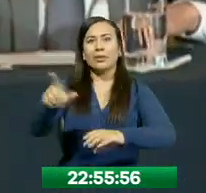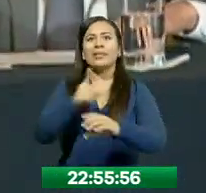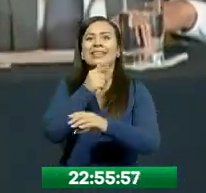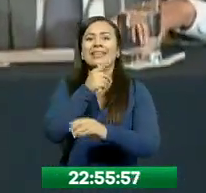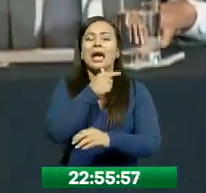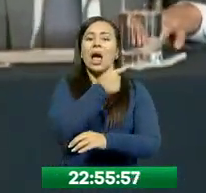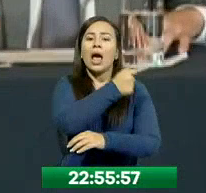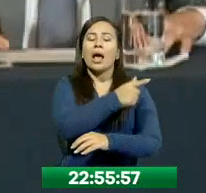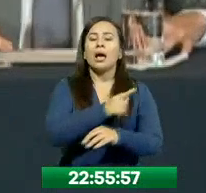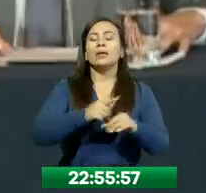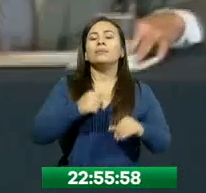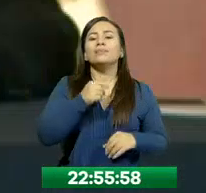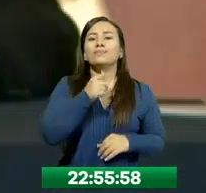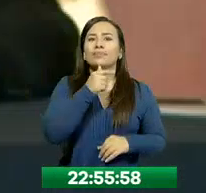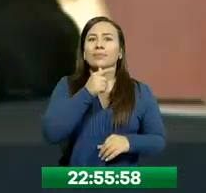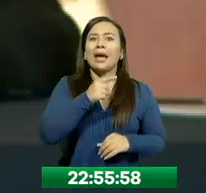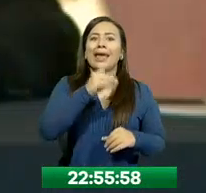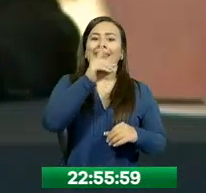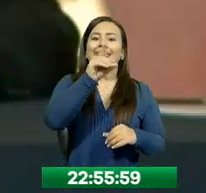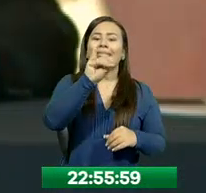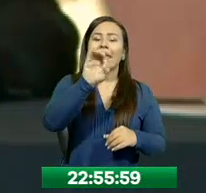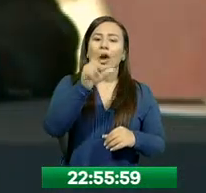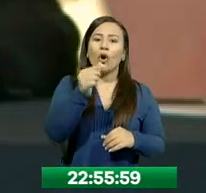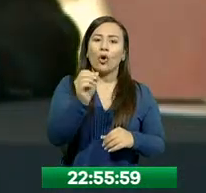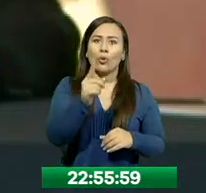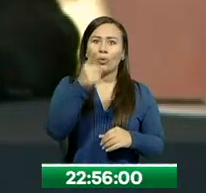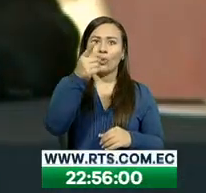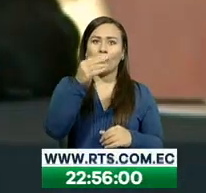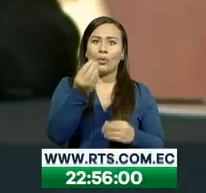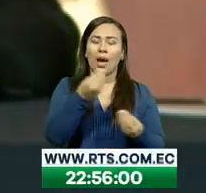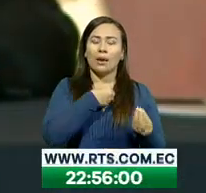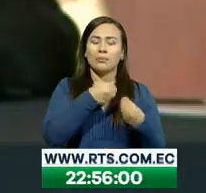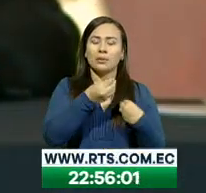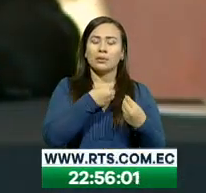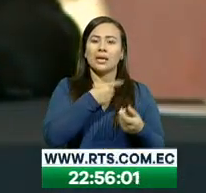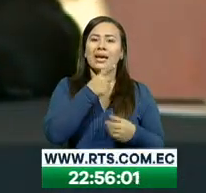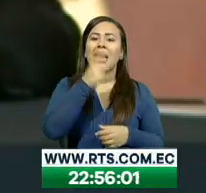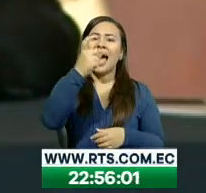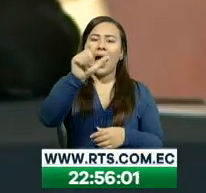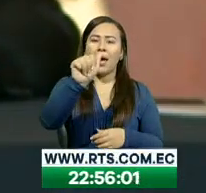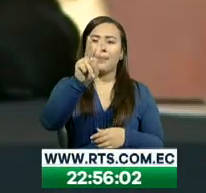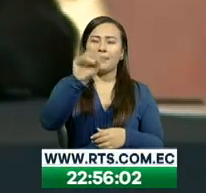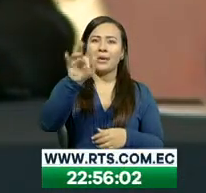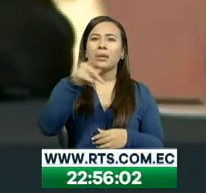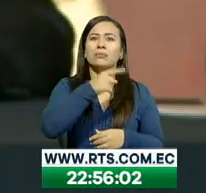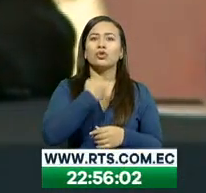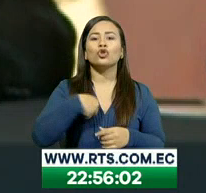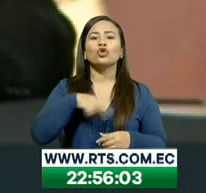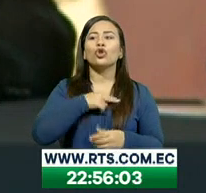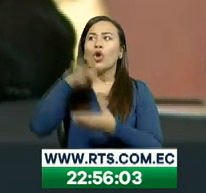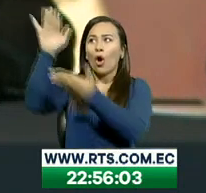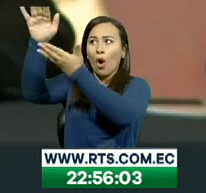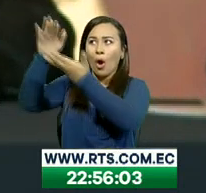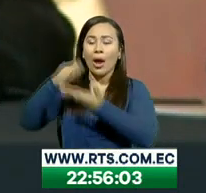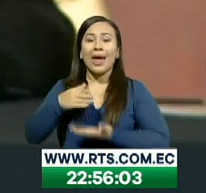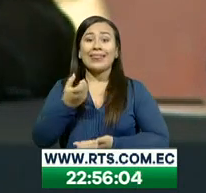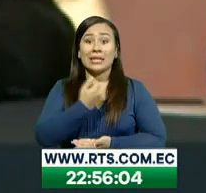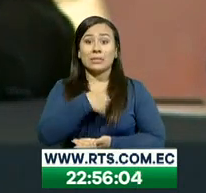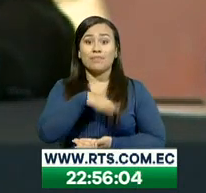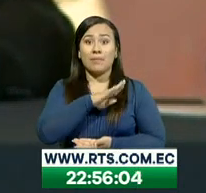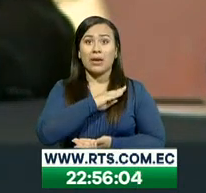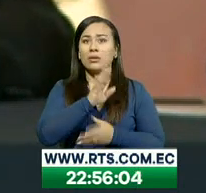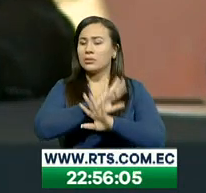al presidente Lenín Moreno. El manual que nosotros estábamos aplicando era manual español. Pues el haber